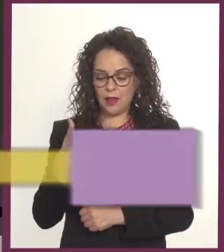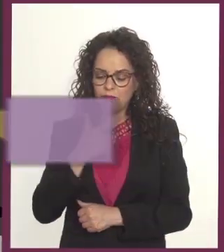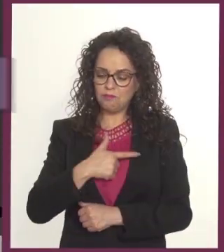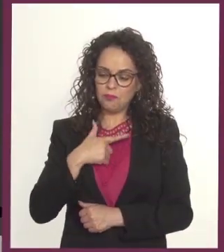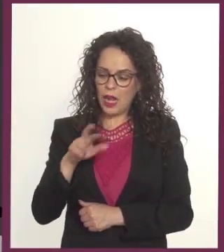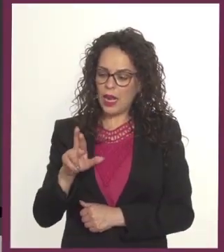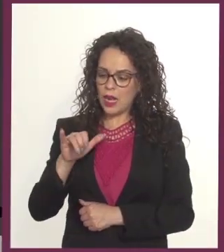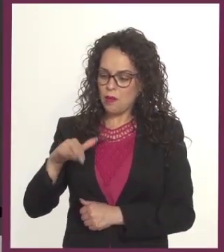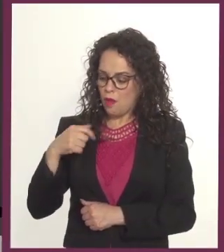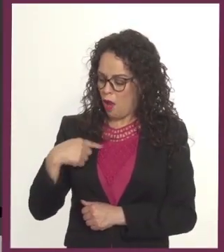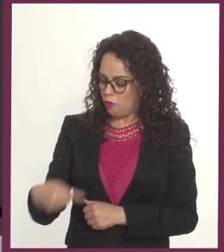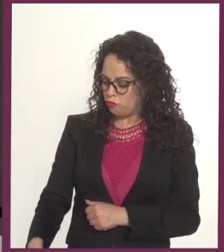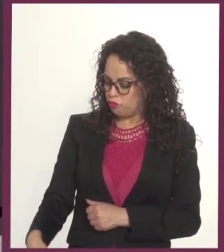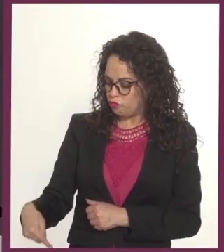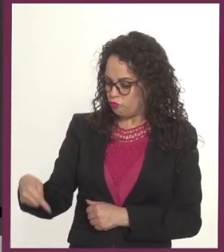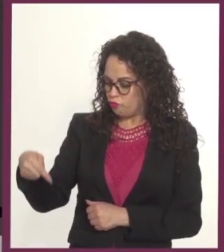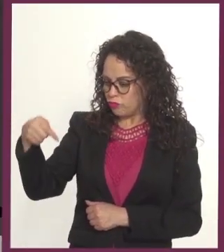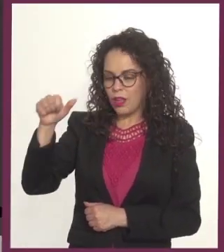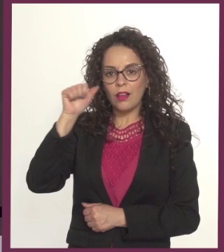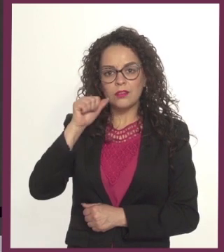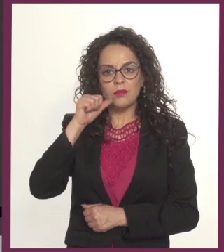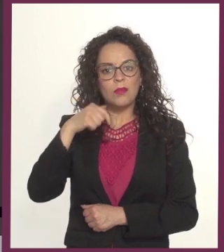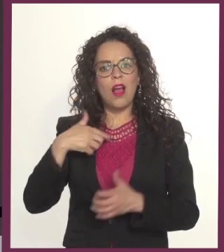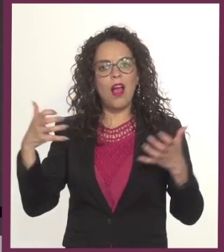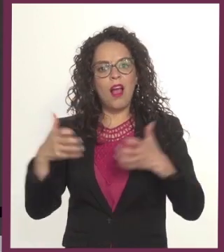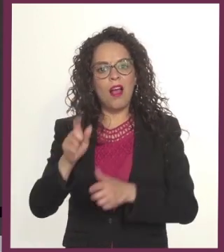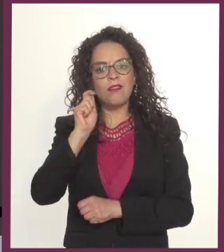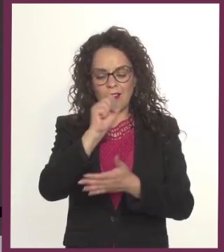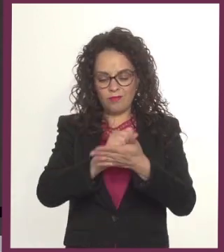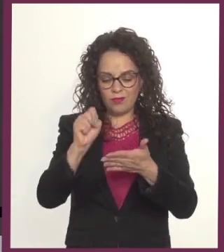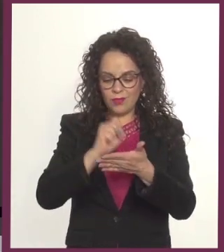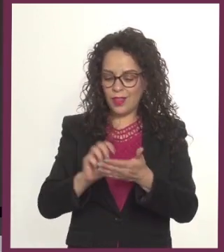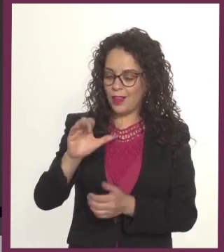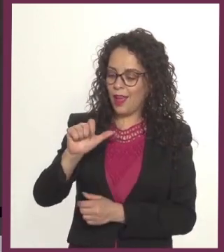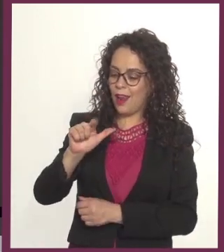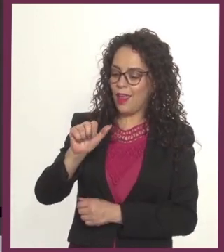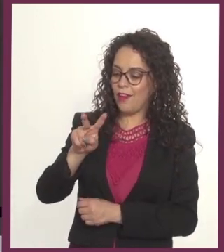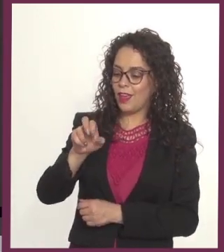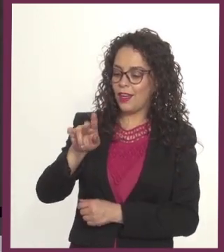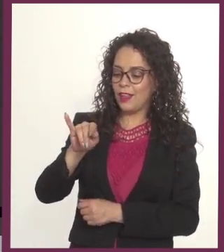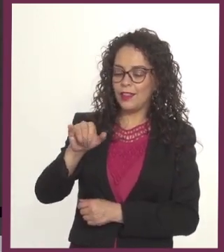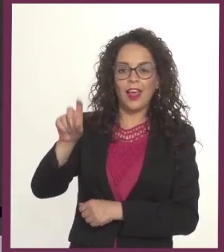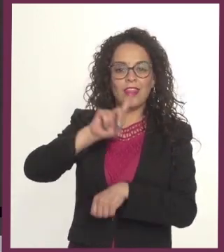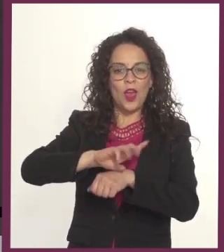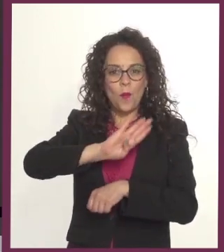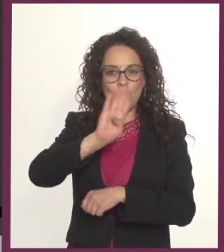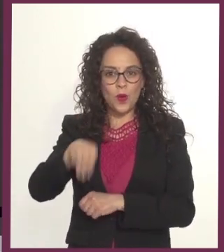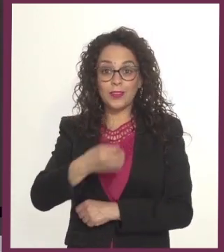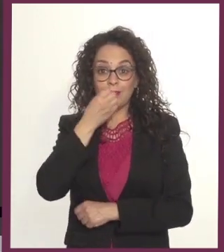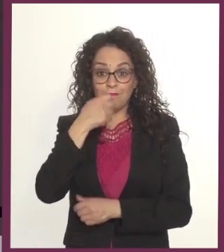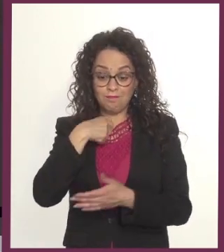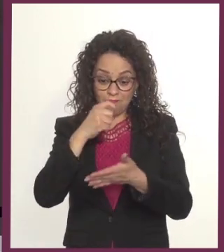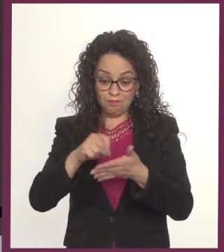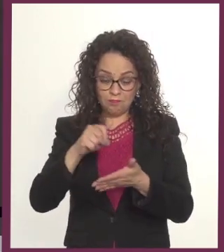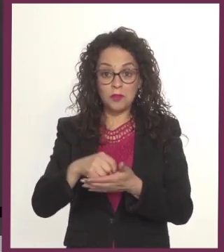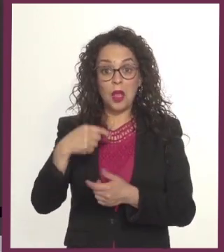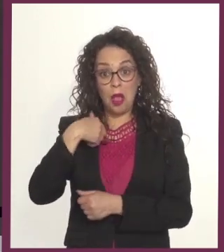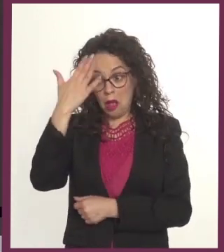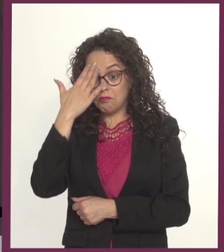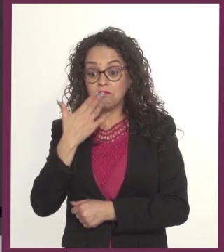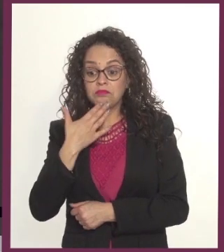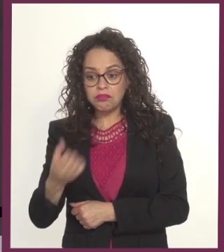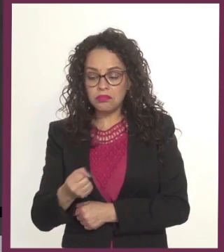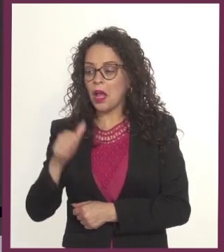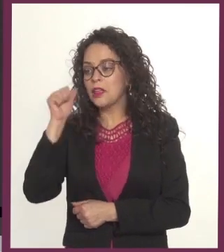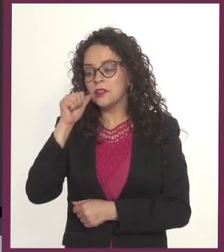A mí me gustaban las rimas desde pequeño. Era el niño ese que hacía calaveritas en la escuela. Y era tan bueno